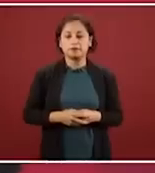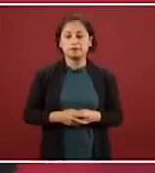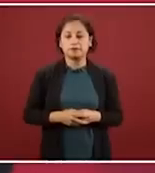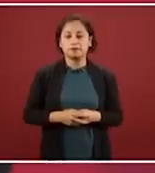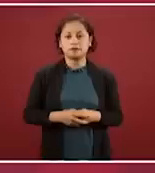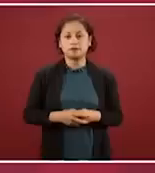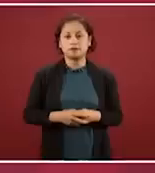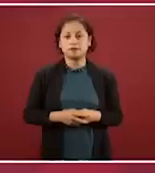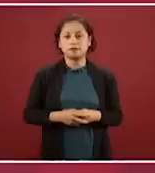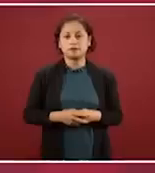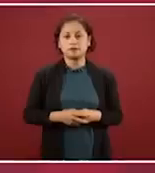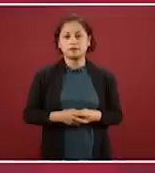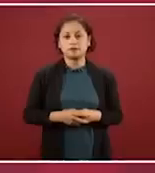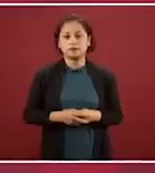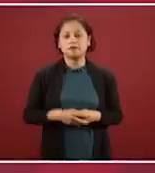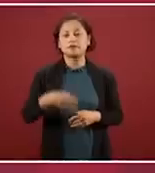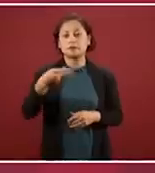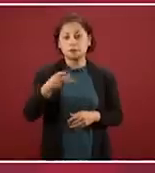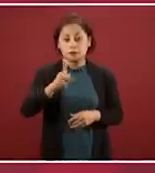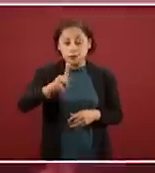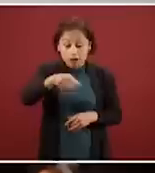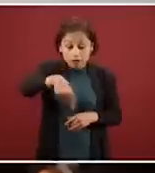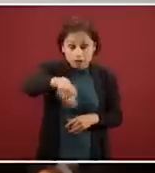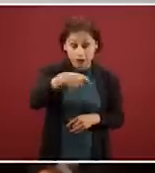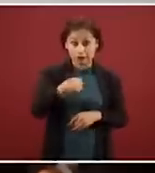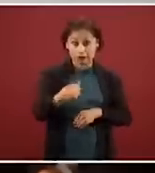no son nuestros enemigos.